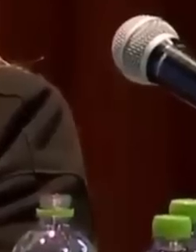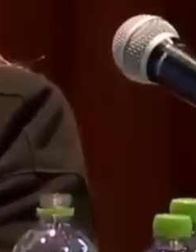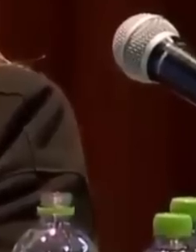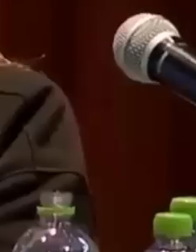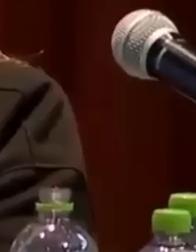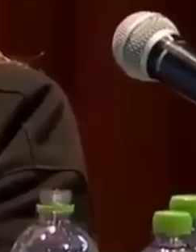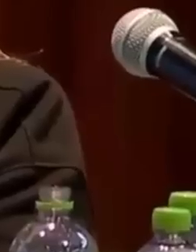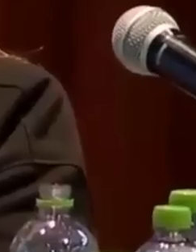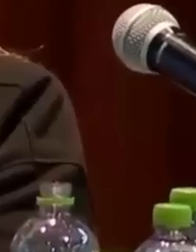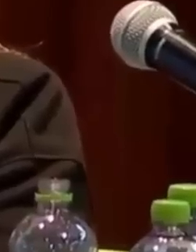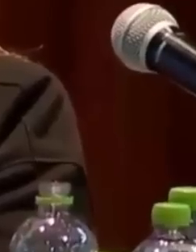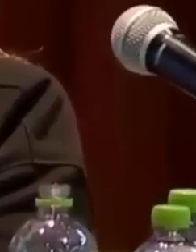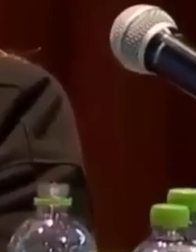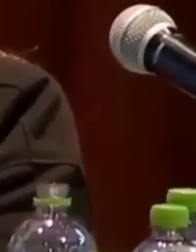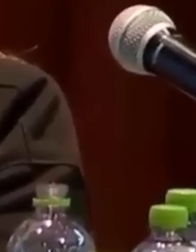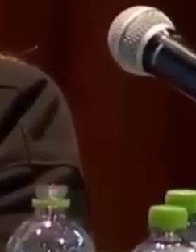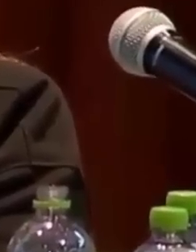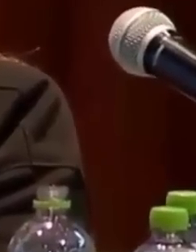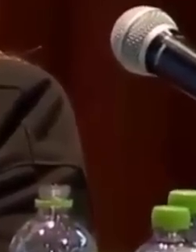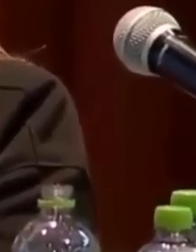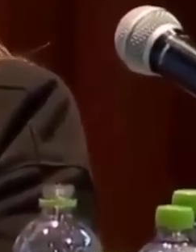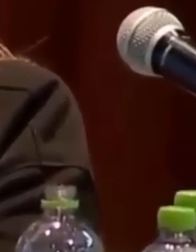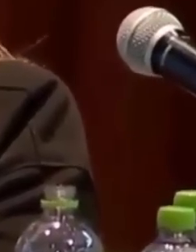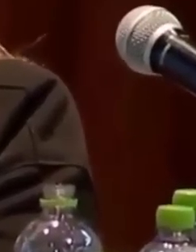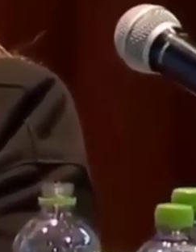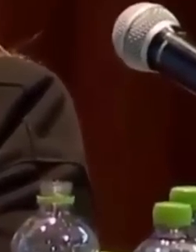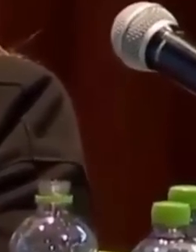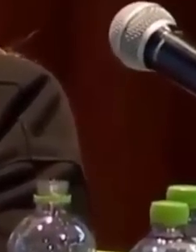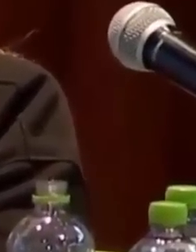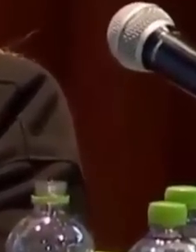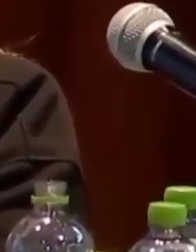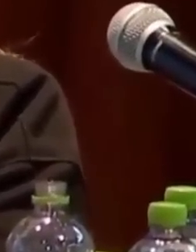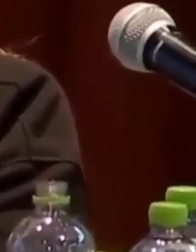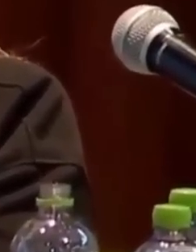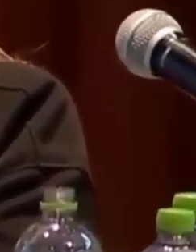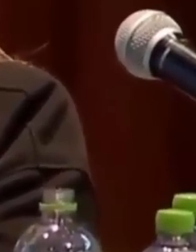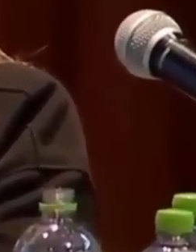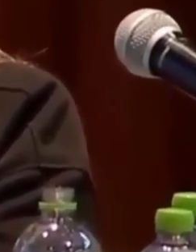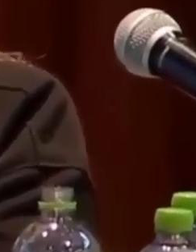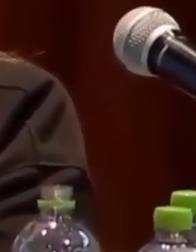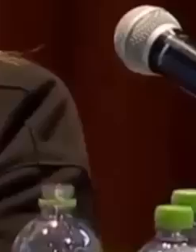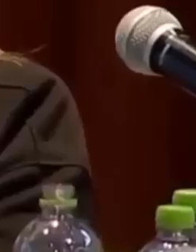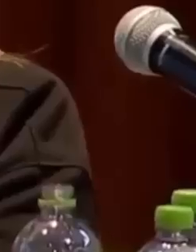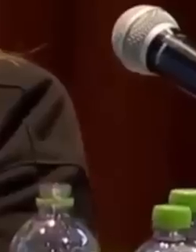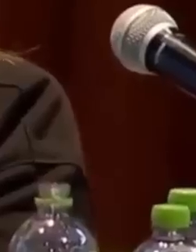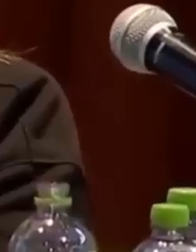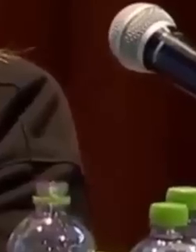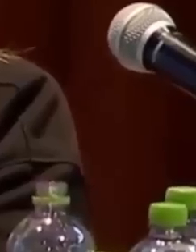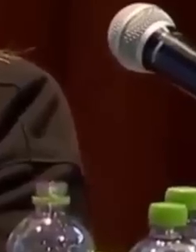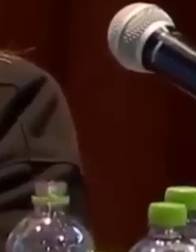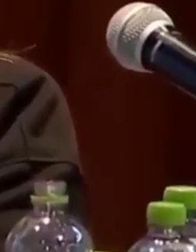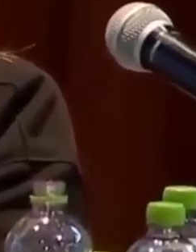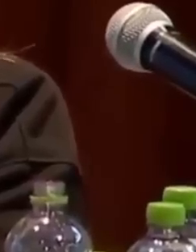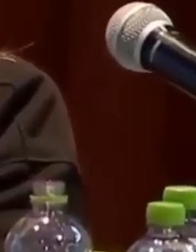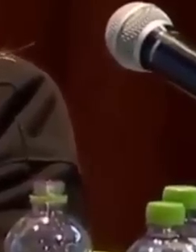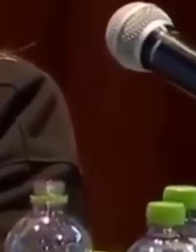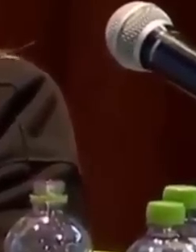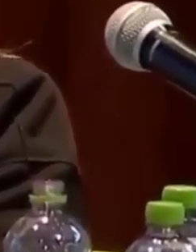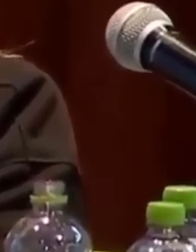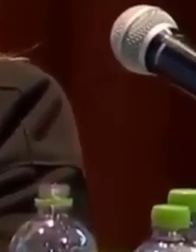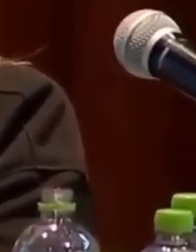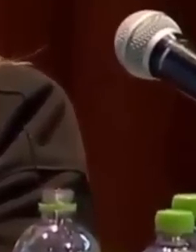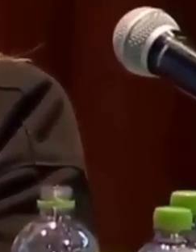responsables últimos de llevarla a cabo fueron crimen organizado, la participación de agentes del Estado en esas